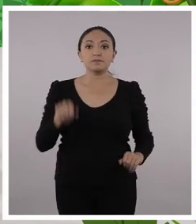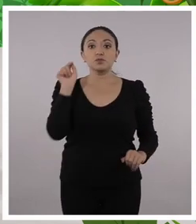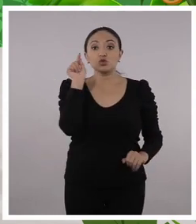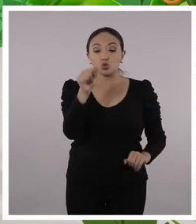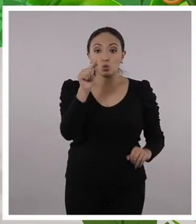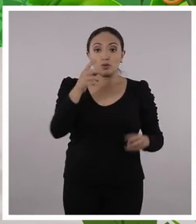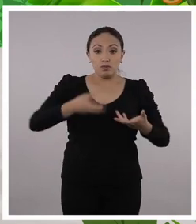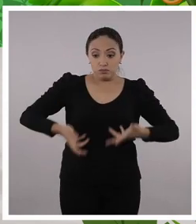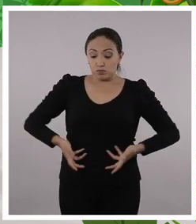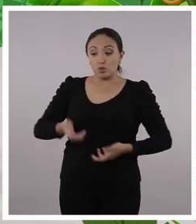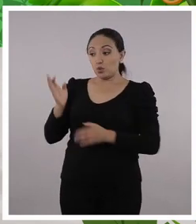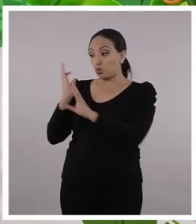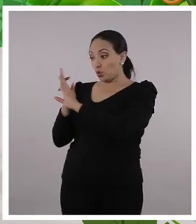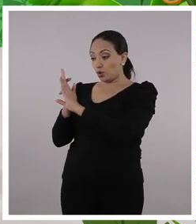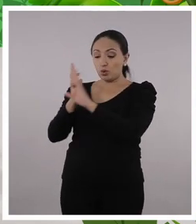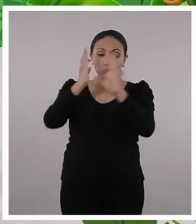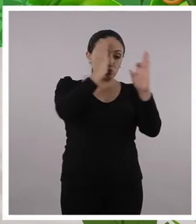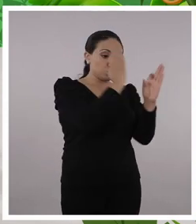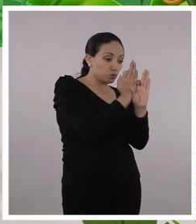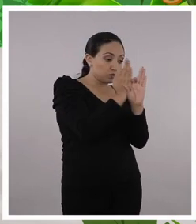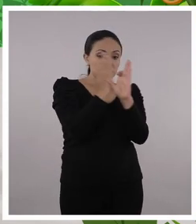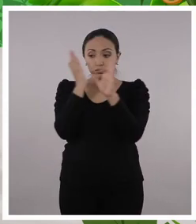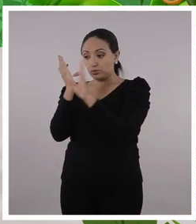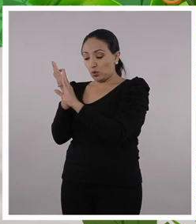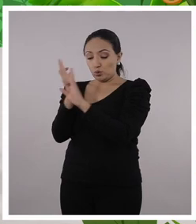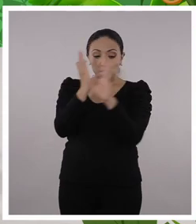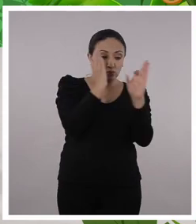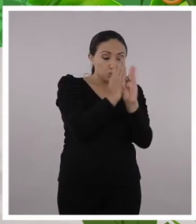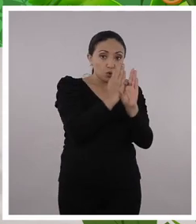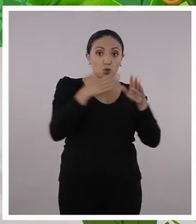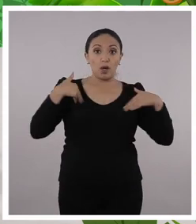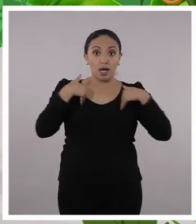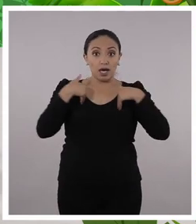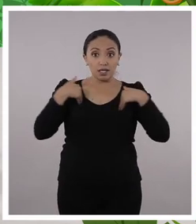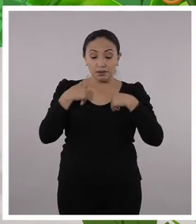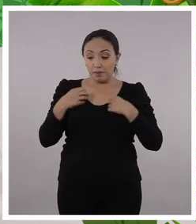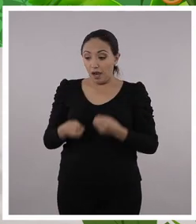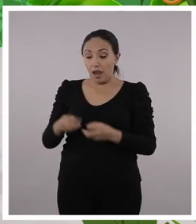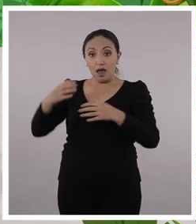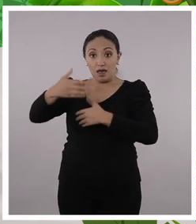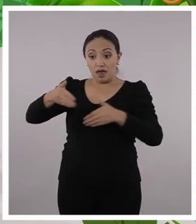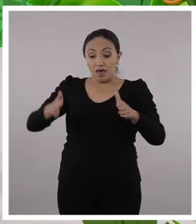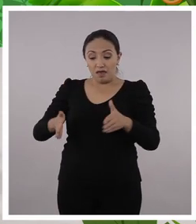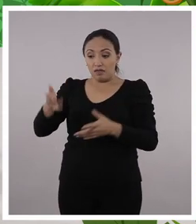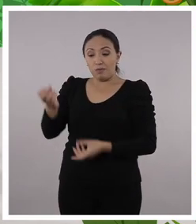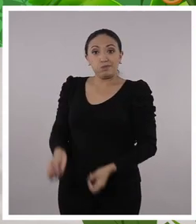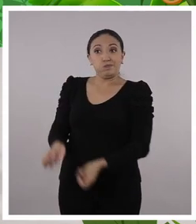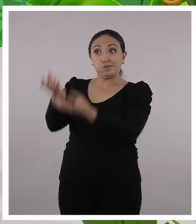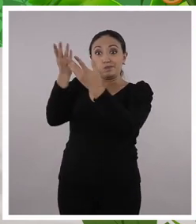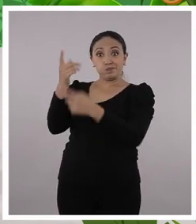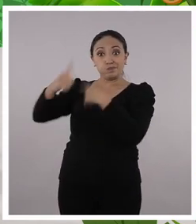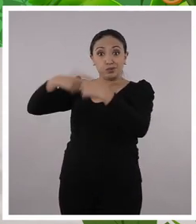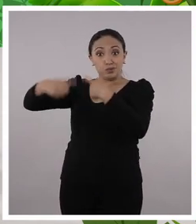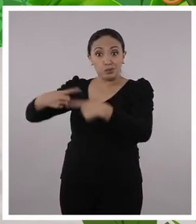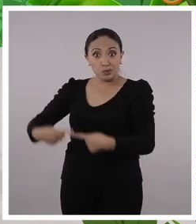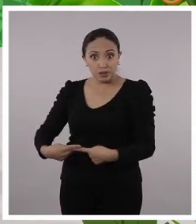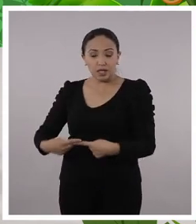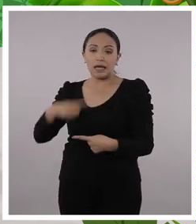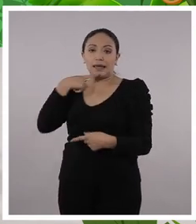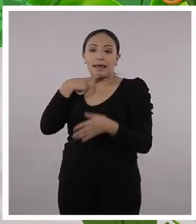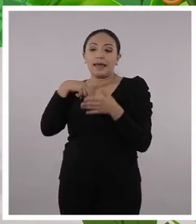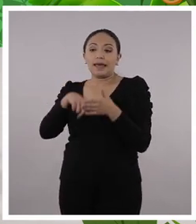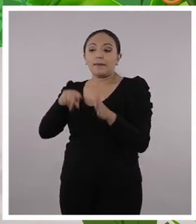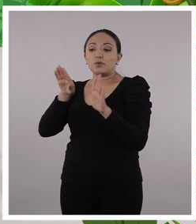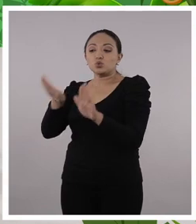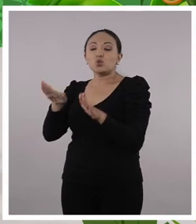que vamos a lanzar por turnos nuestro dado y en el animal que nos salga tenemos que movernos a través de nuestra selva simulando